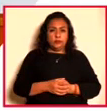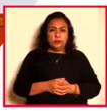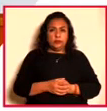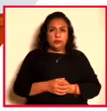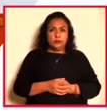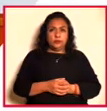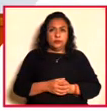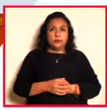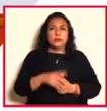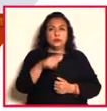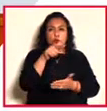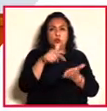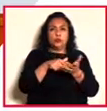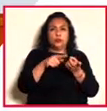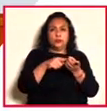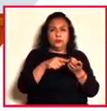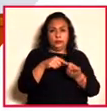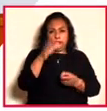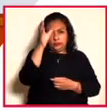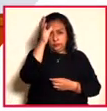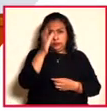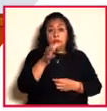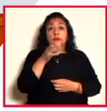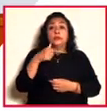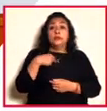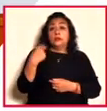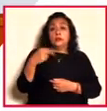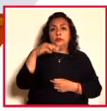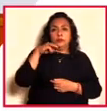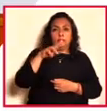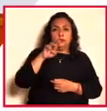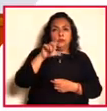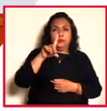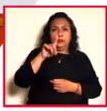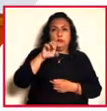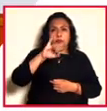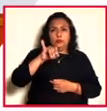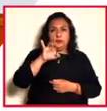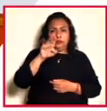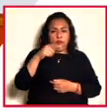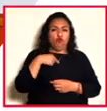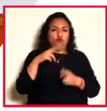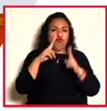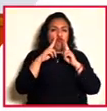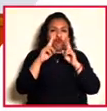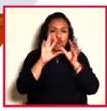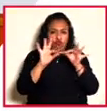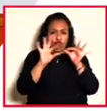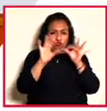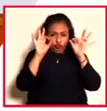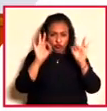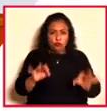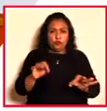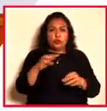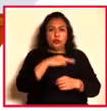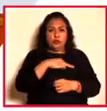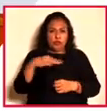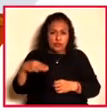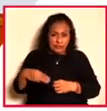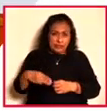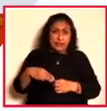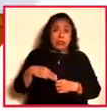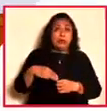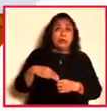Viesca, Coahuila. Mi nombre es Manuel de Jesús Lastra López, soy el cronista oficial del municipio de Viesca,